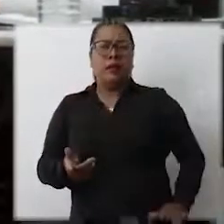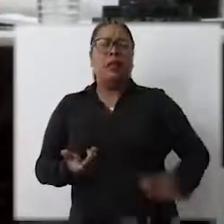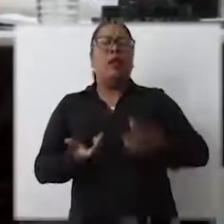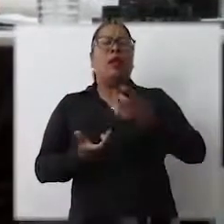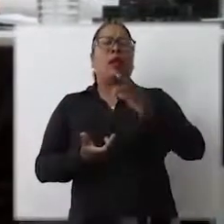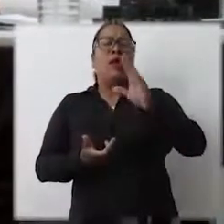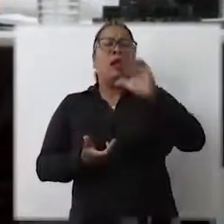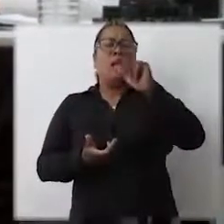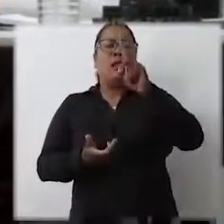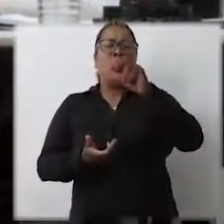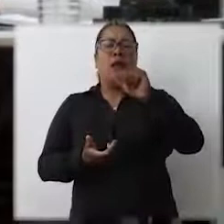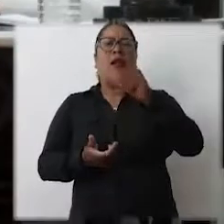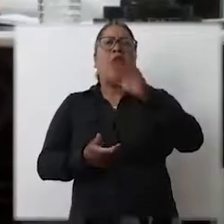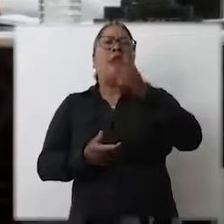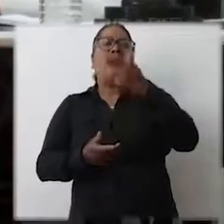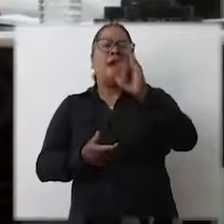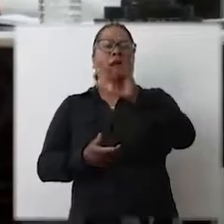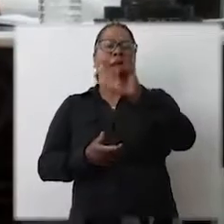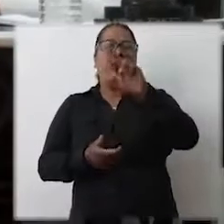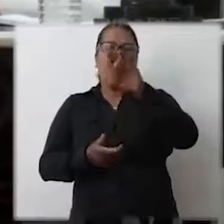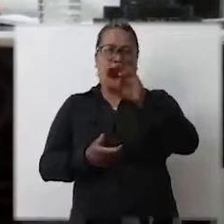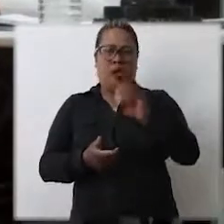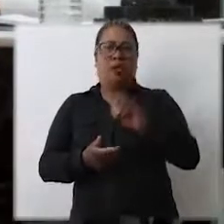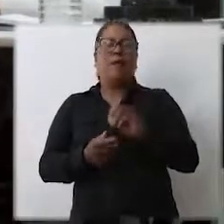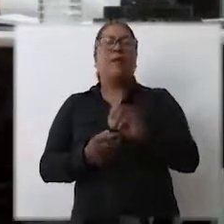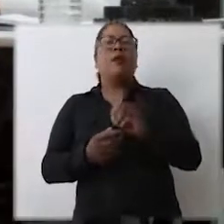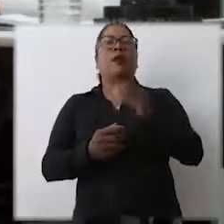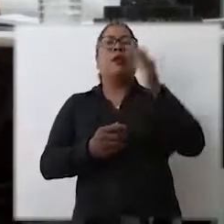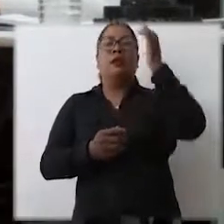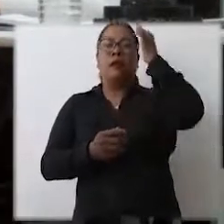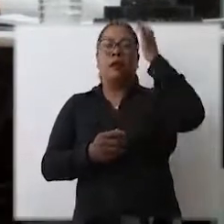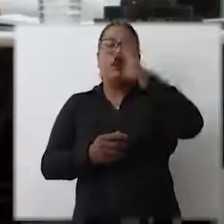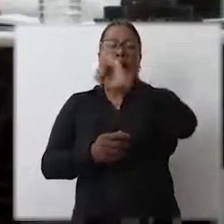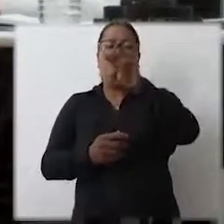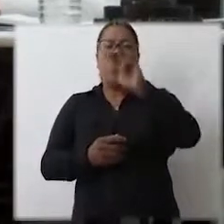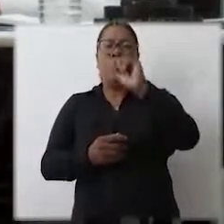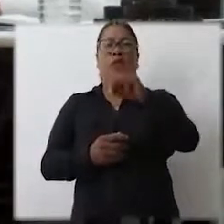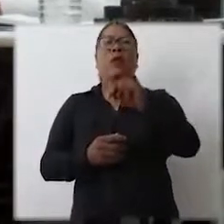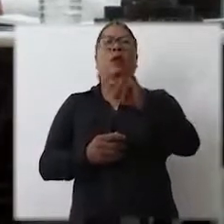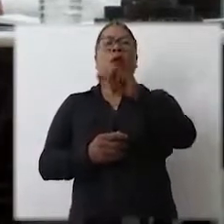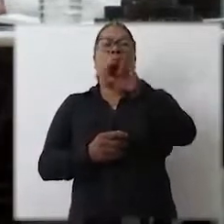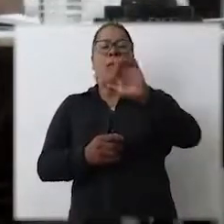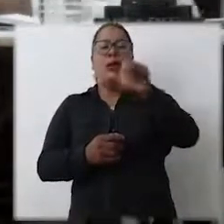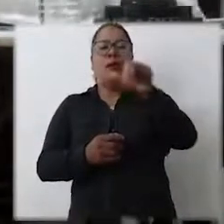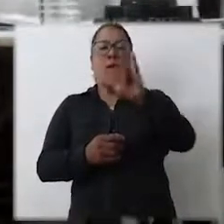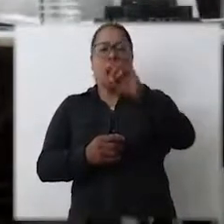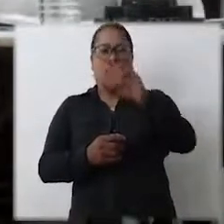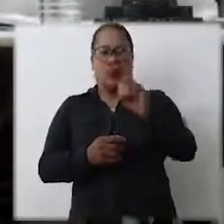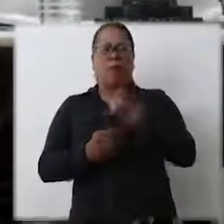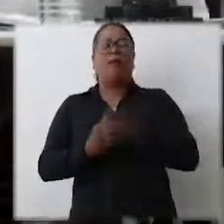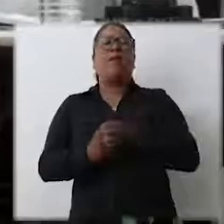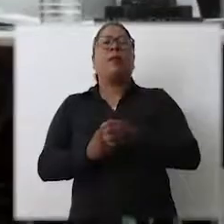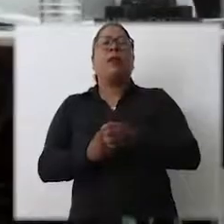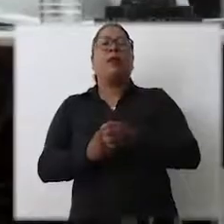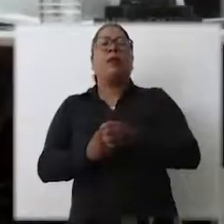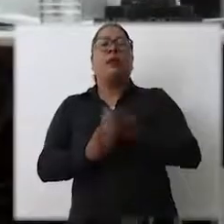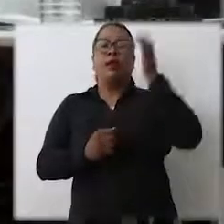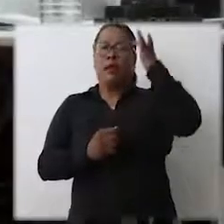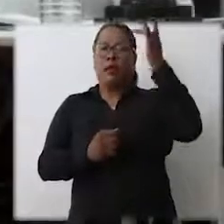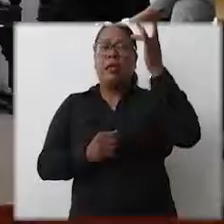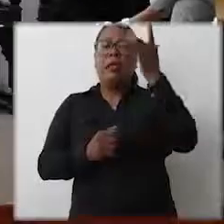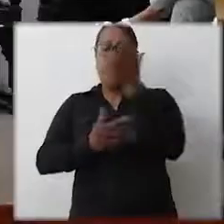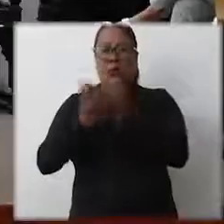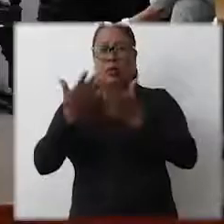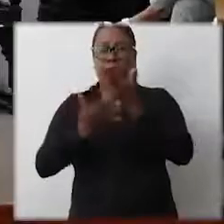ciudadano Ernesto Sebastián García Díaz. Es cuanto, señor presidente, señoras y señores concejales. Gracias, secretaria.